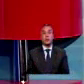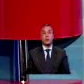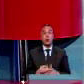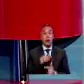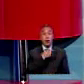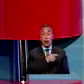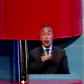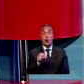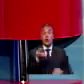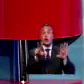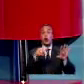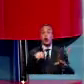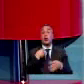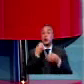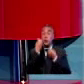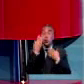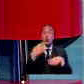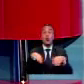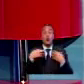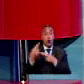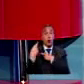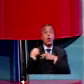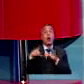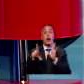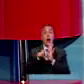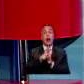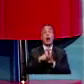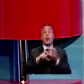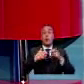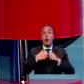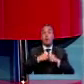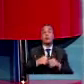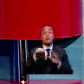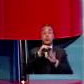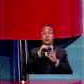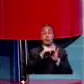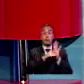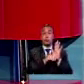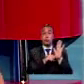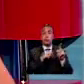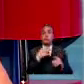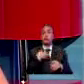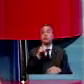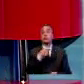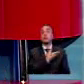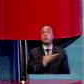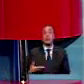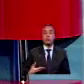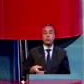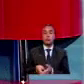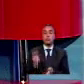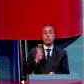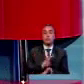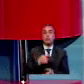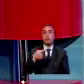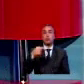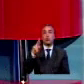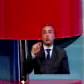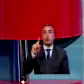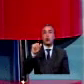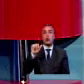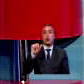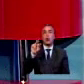ellos, 8 tienen informes de responsabilidad penal. En la lista de glosados consta la presidenta del Parlamento,